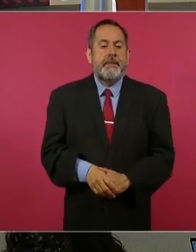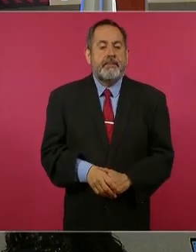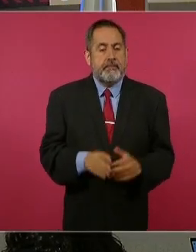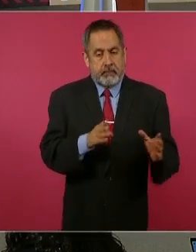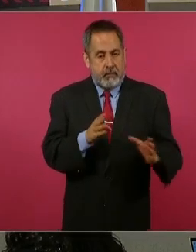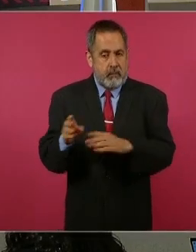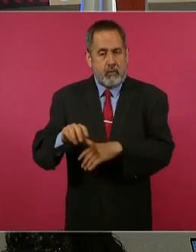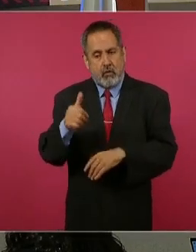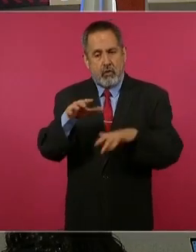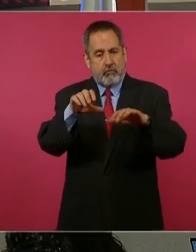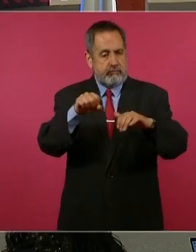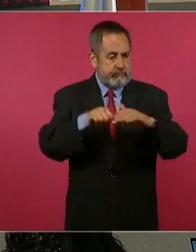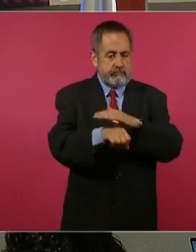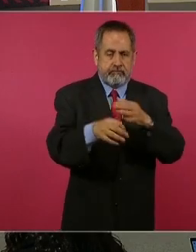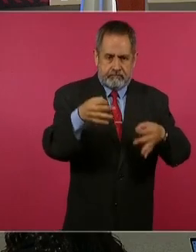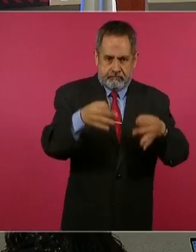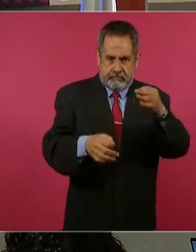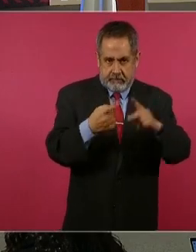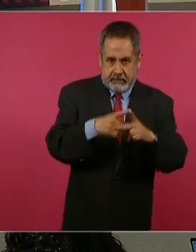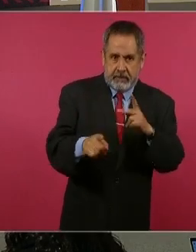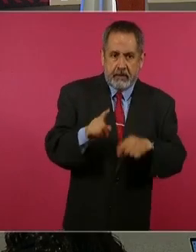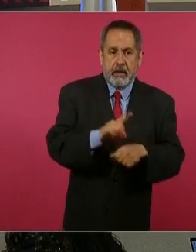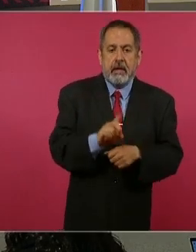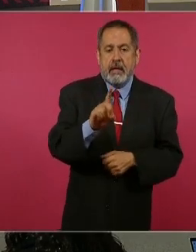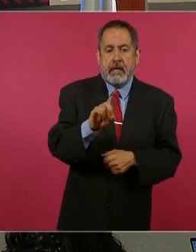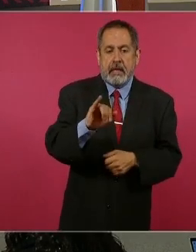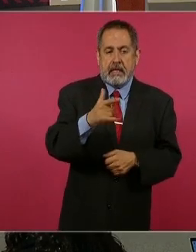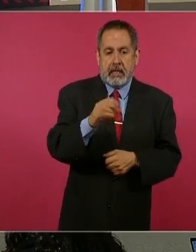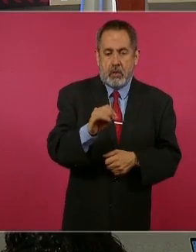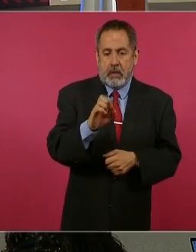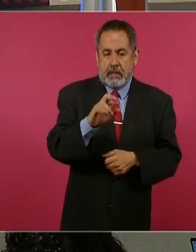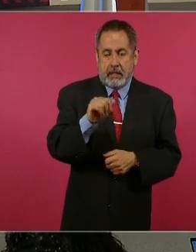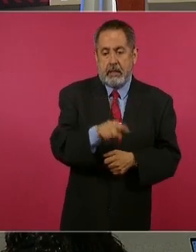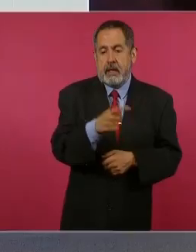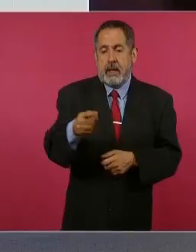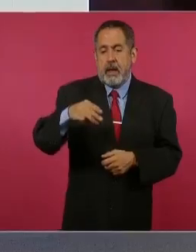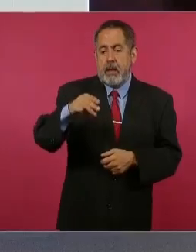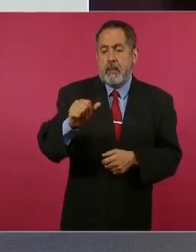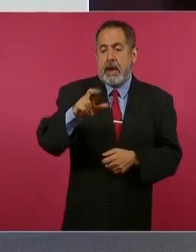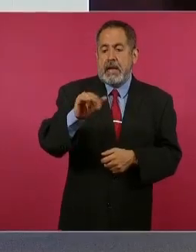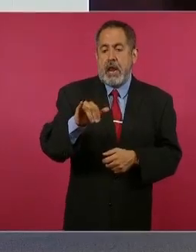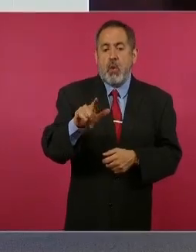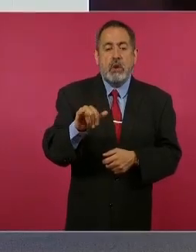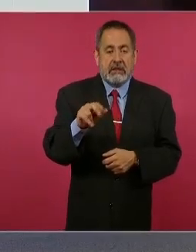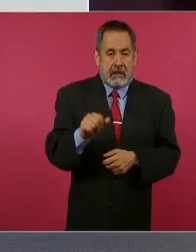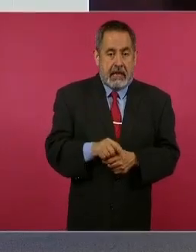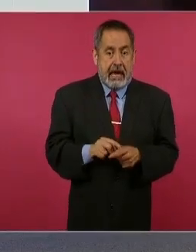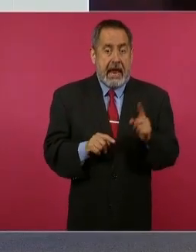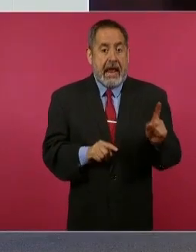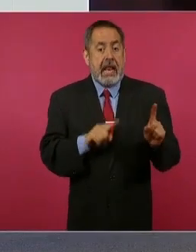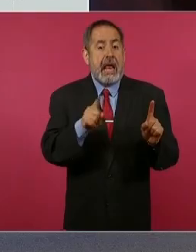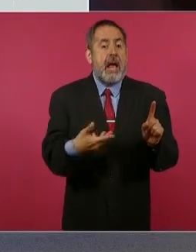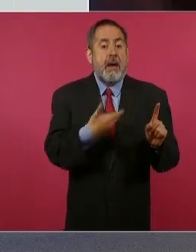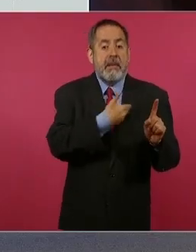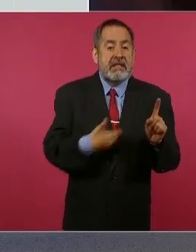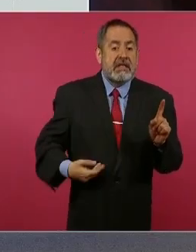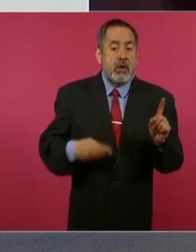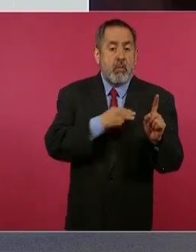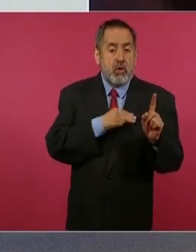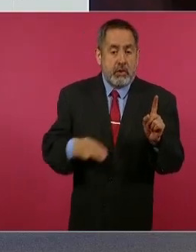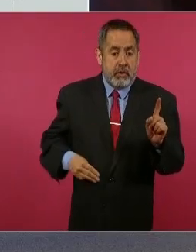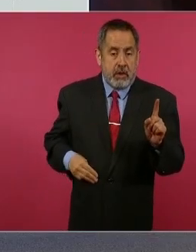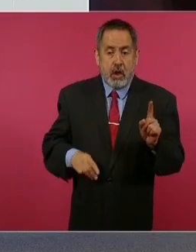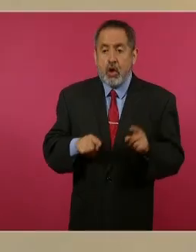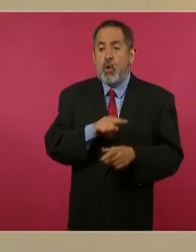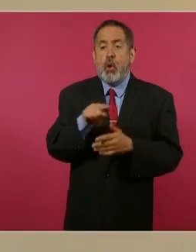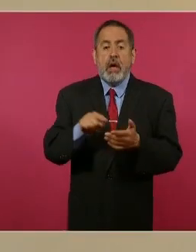Esta otra vinculación al proceso de Diego Erick y María Luisa N., él era presidente municipal con licencia en